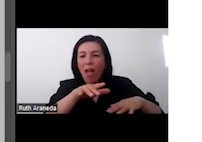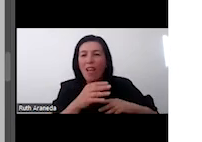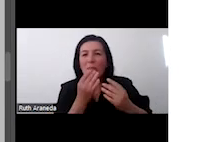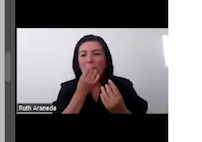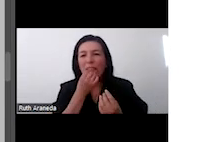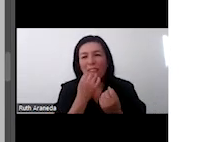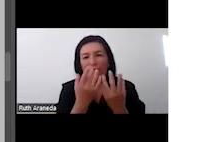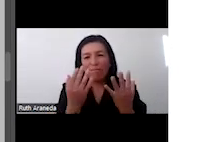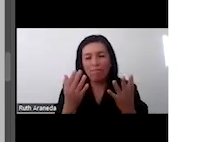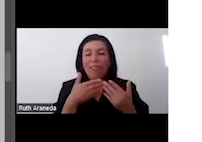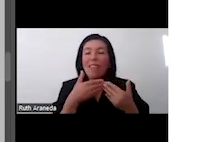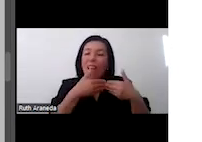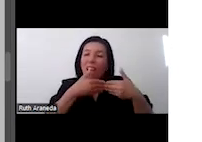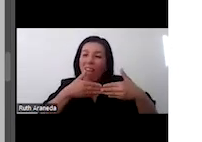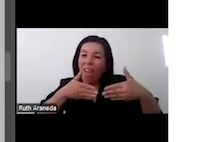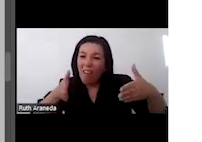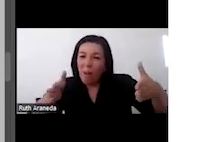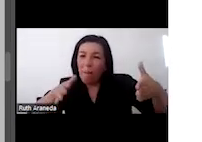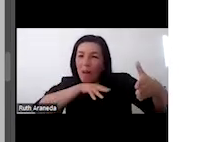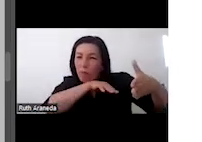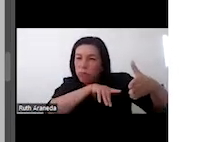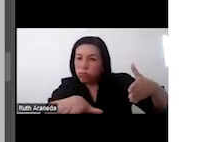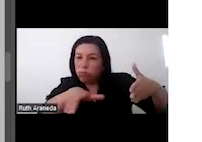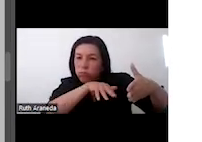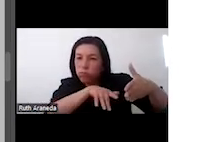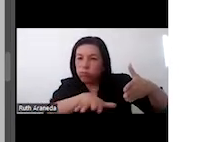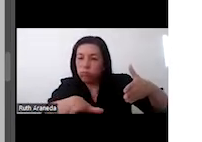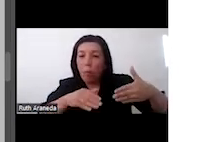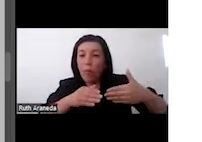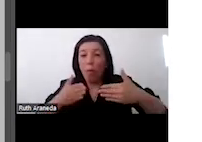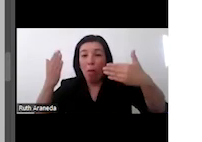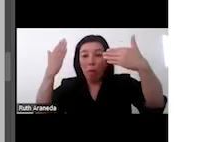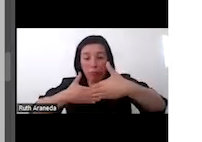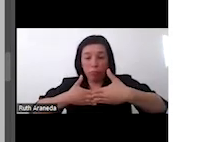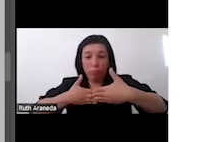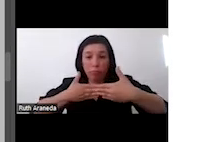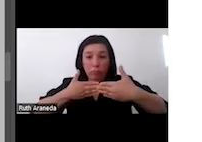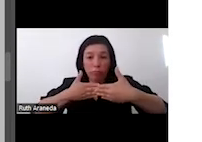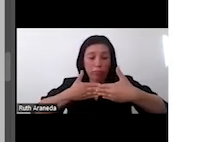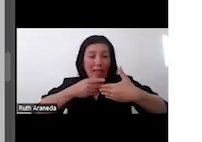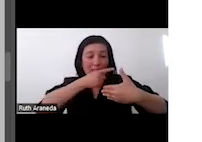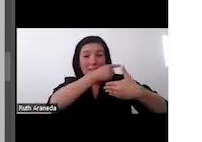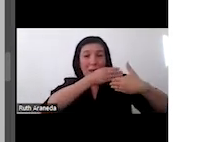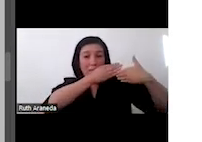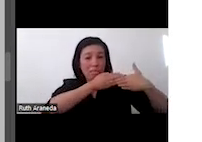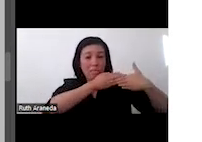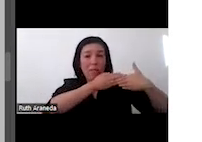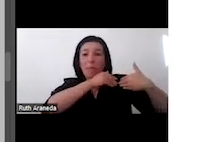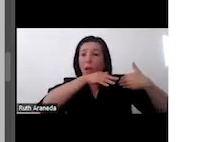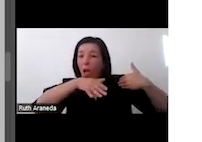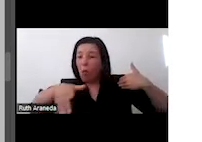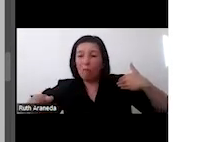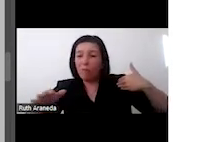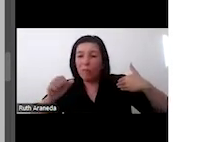van abriendo el agua, y si no, no se abre el agua en la parte alta, más acá abajo no va a llegar. Entonces Gon- solamente los fines de semana